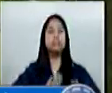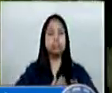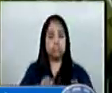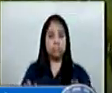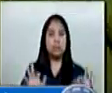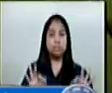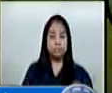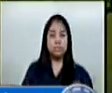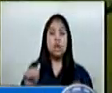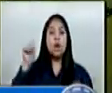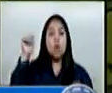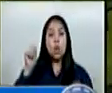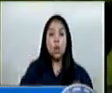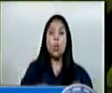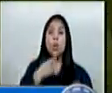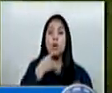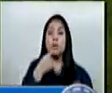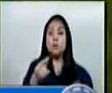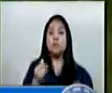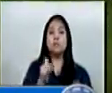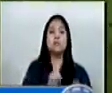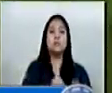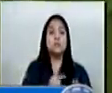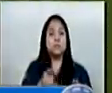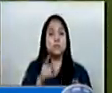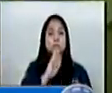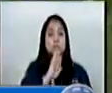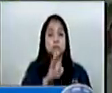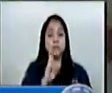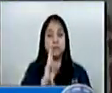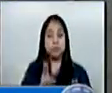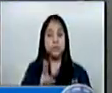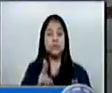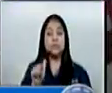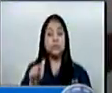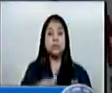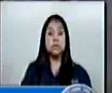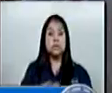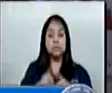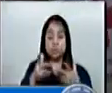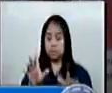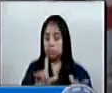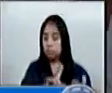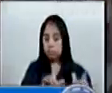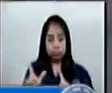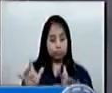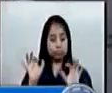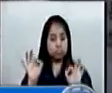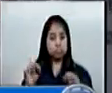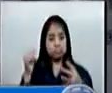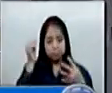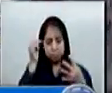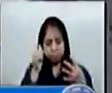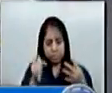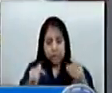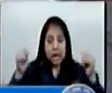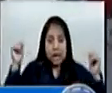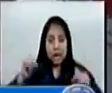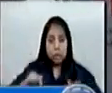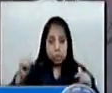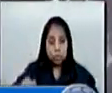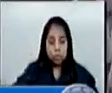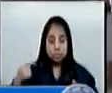un terremoto asoló a toda Guatemala. Poco más de 30.000 muertos. Los sistemas